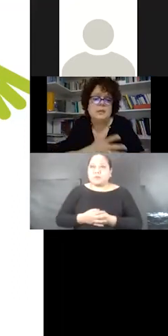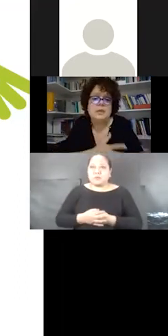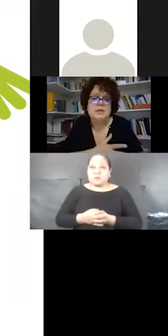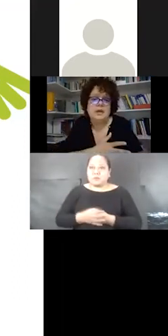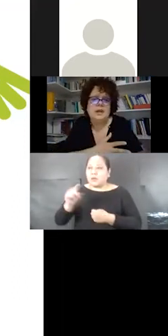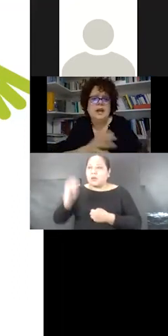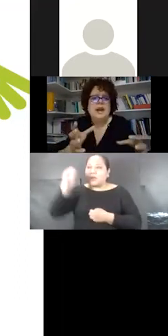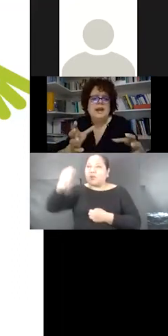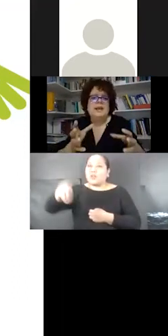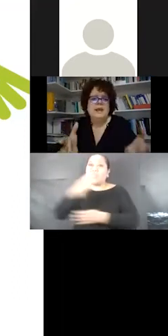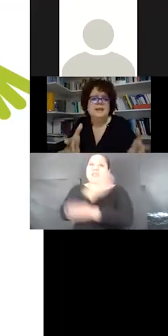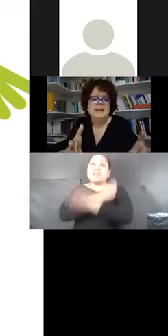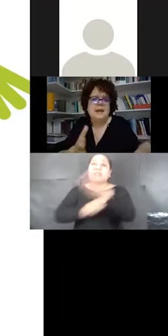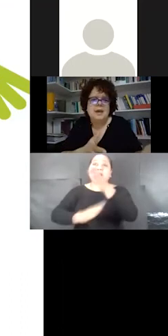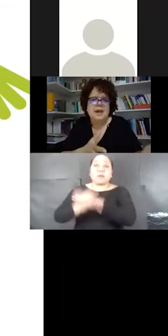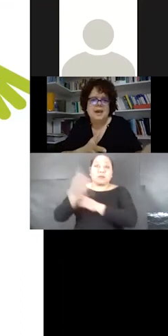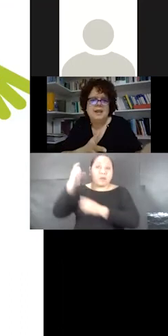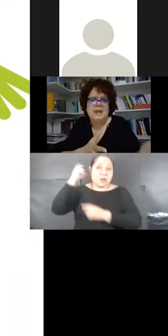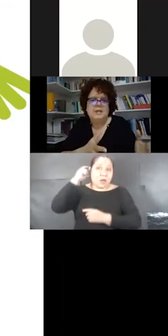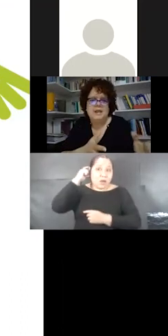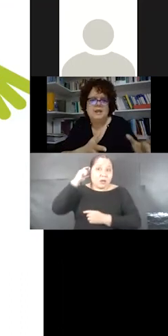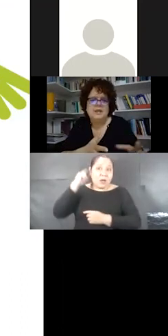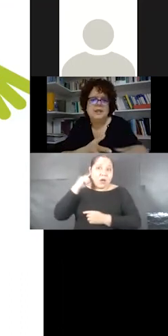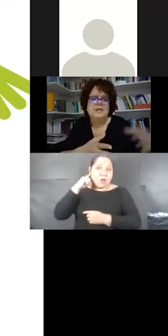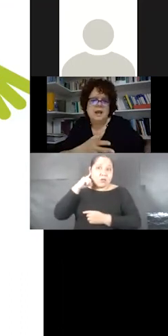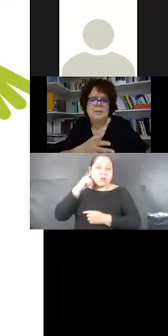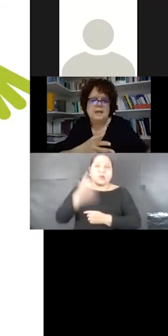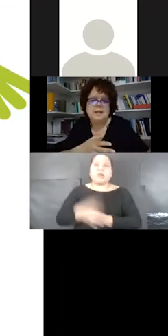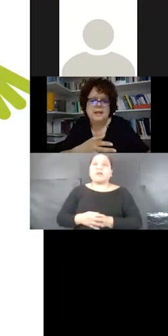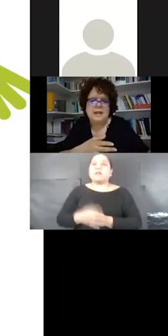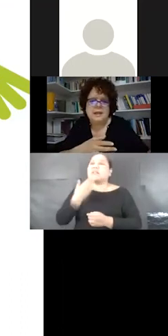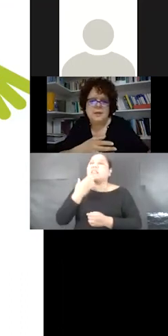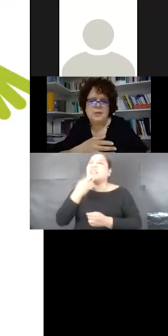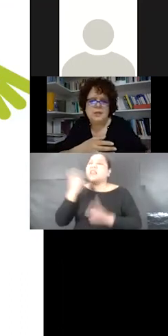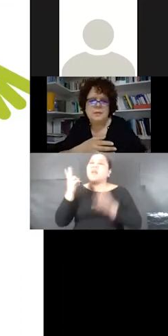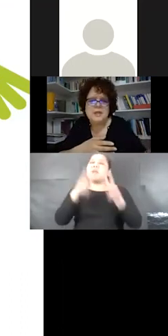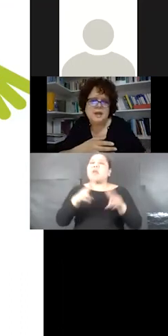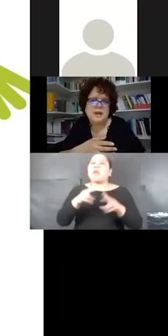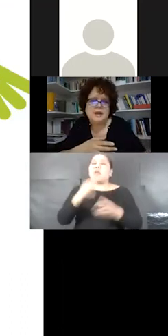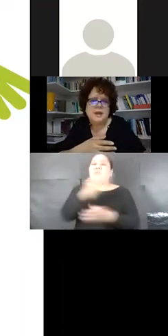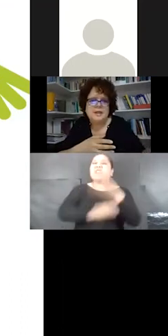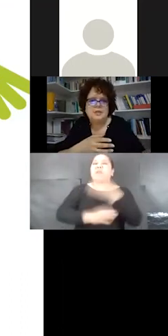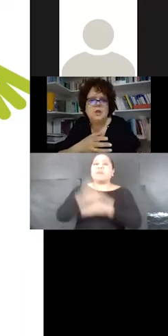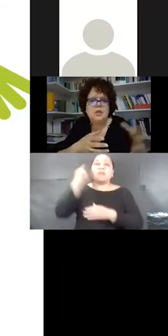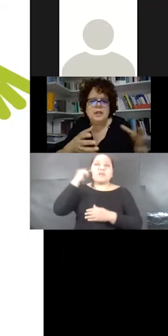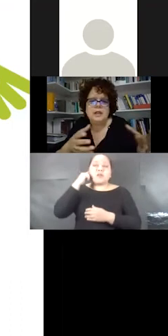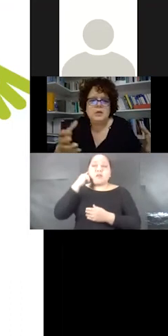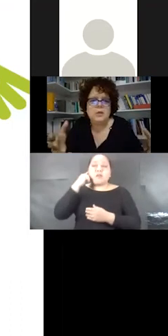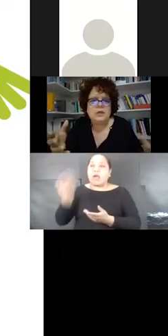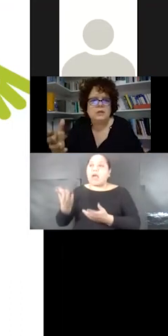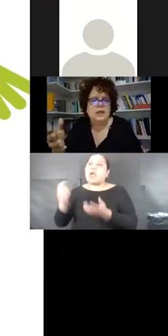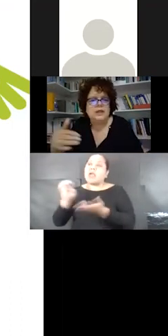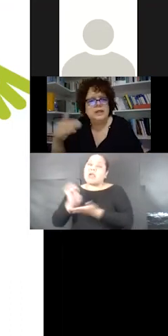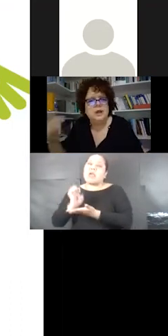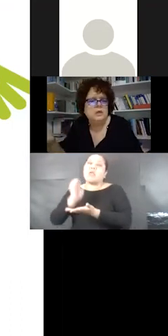discapacidad auditiva, ¿quién es el que ve la discapacidad auditiva? La parte de educación especial. Entonces no se le da una